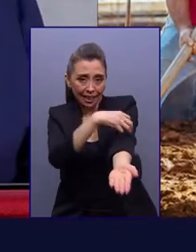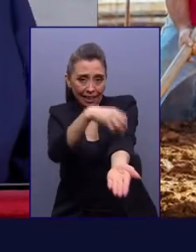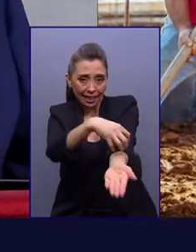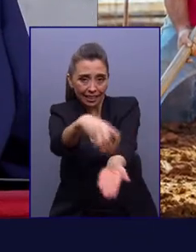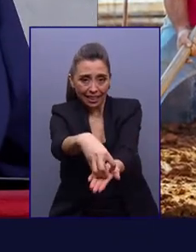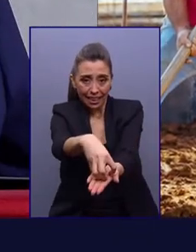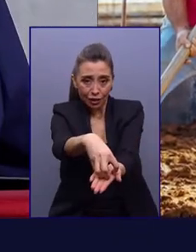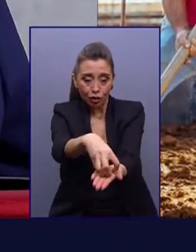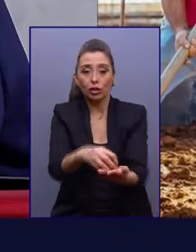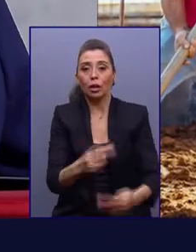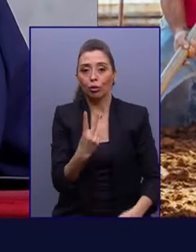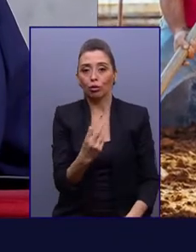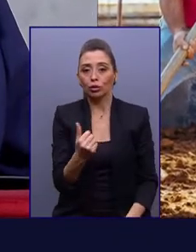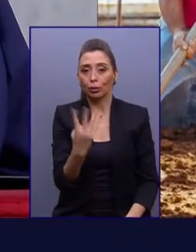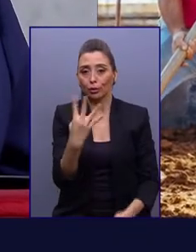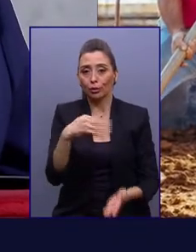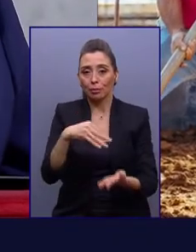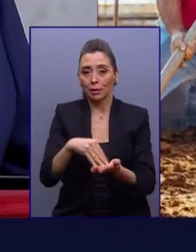que han afectado